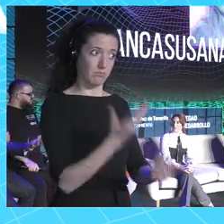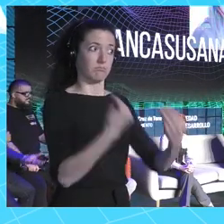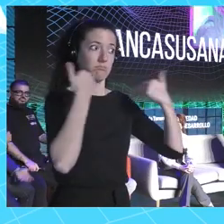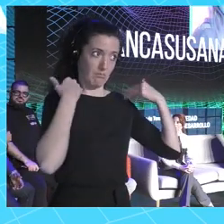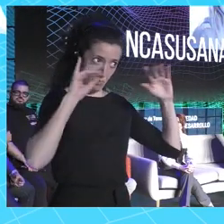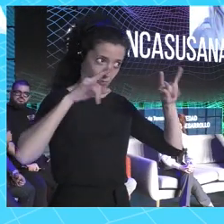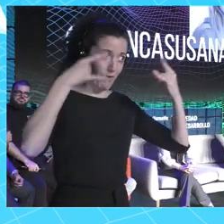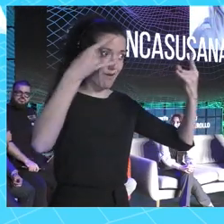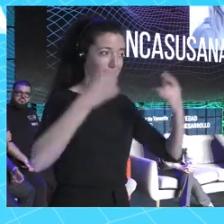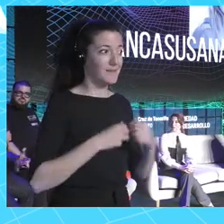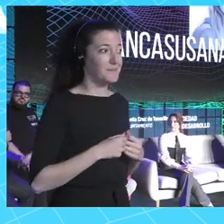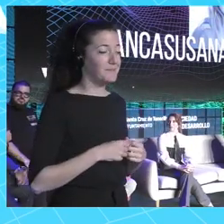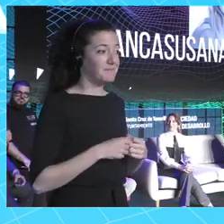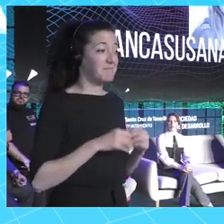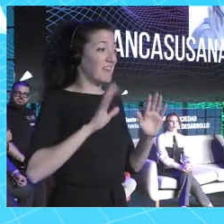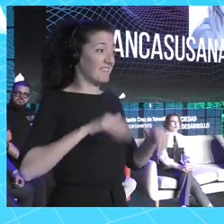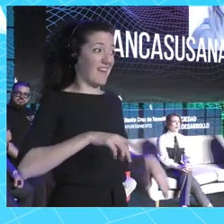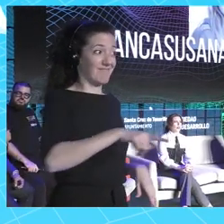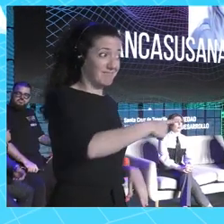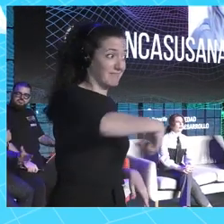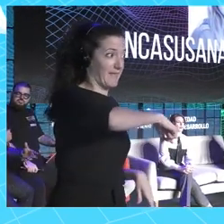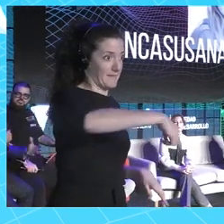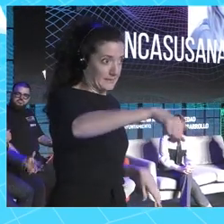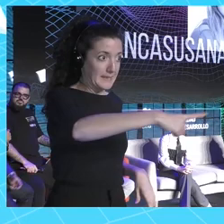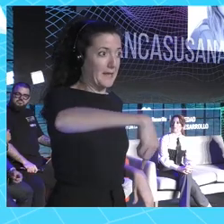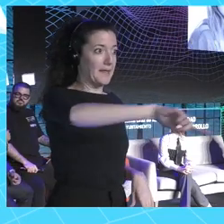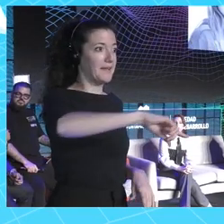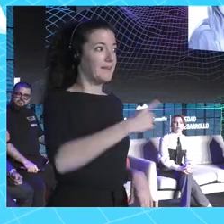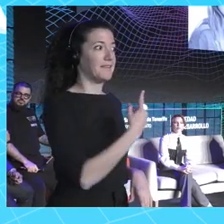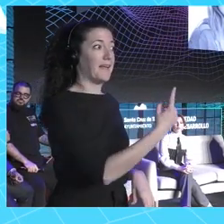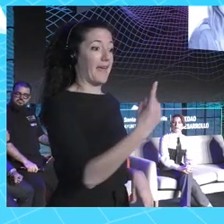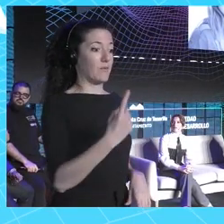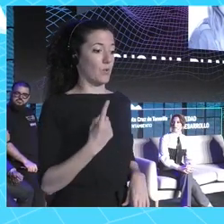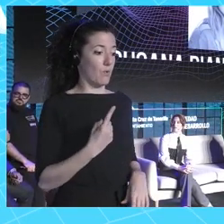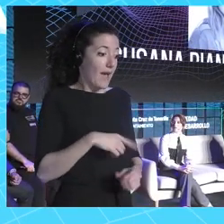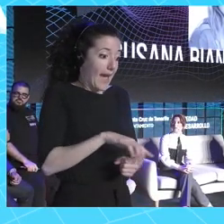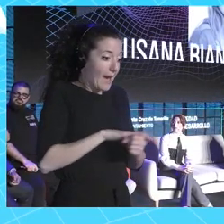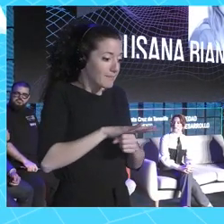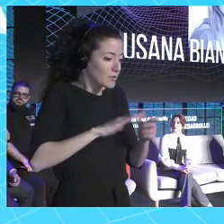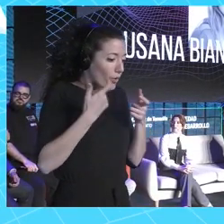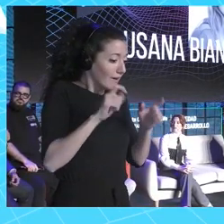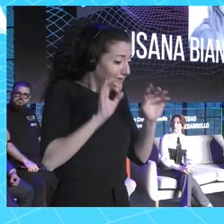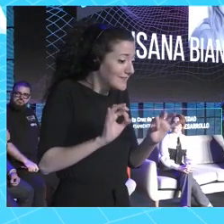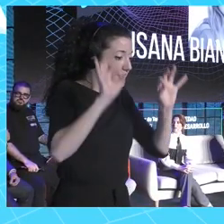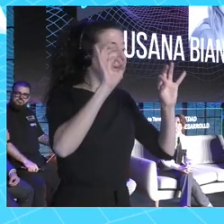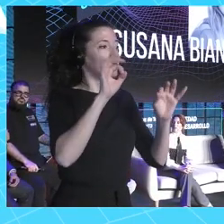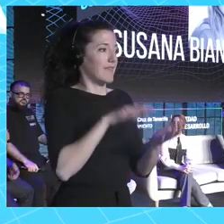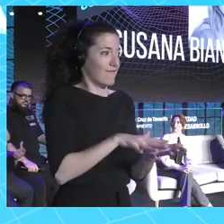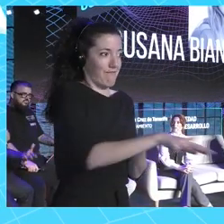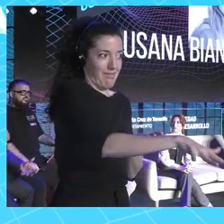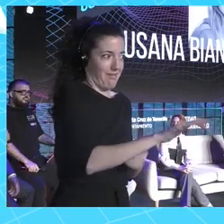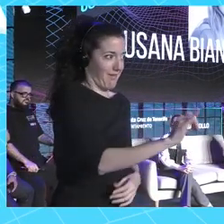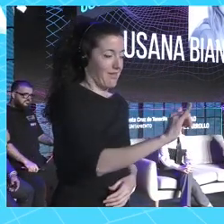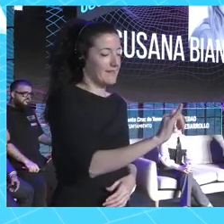y todos los que se encuentran en el público yo creo que cada uno somos micro influencers en un ámbito concreto y es que utilicemos esa responsabilidad